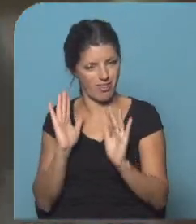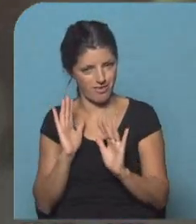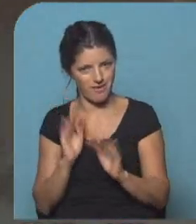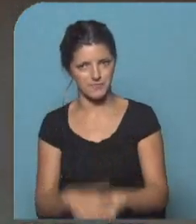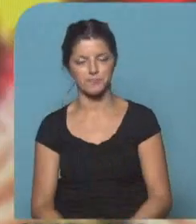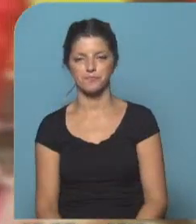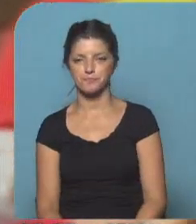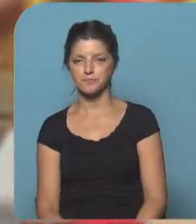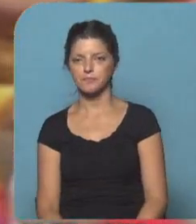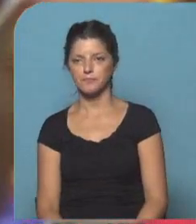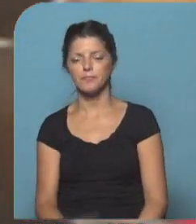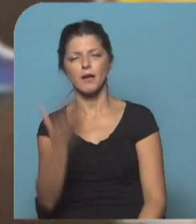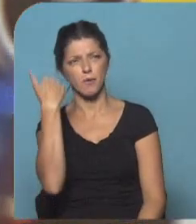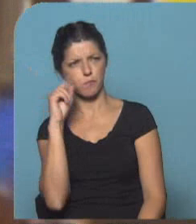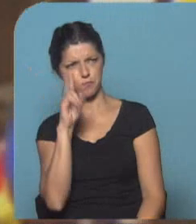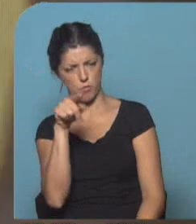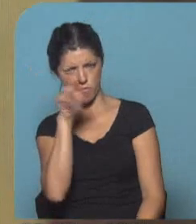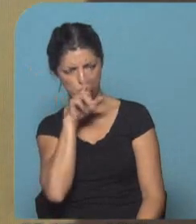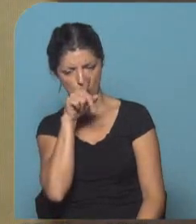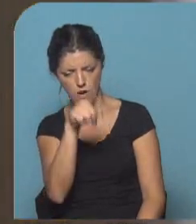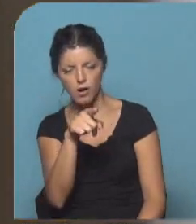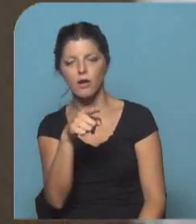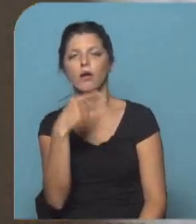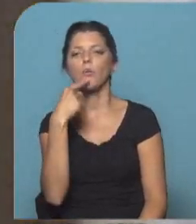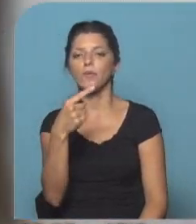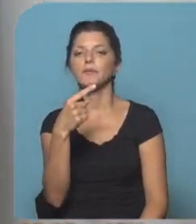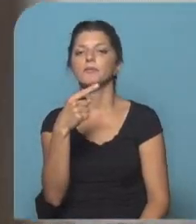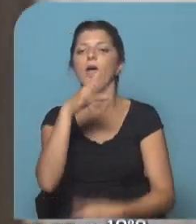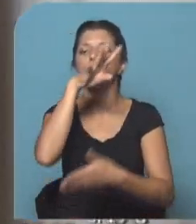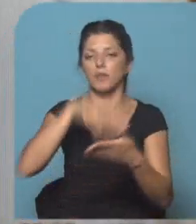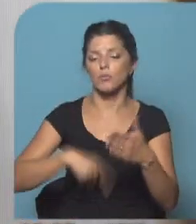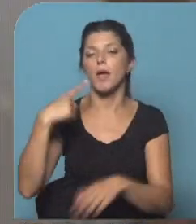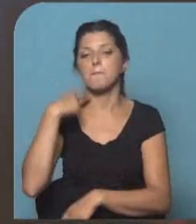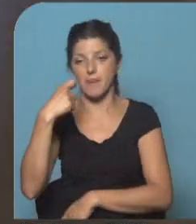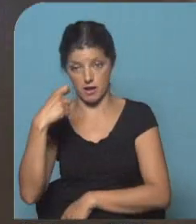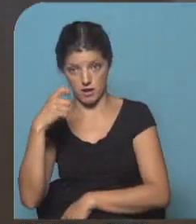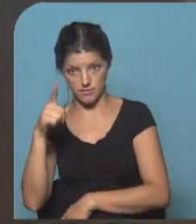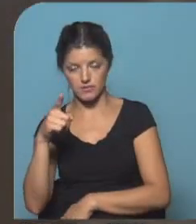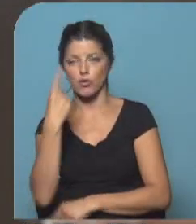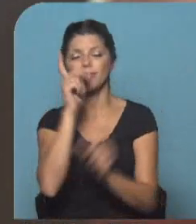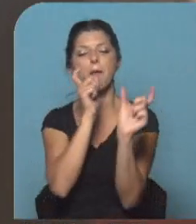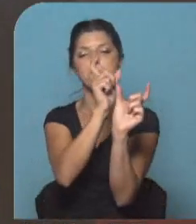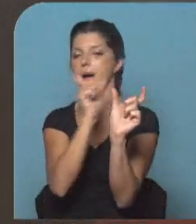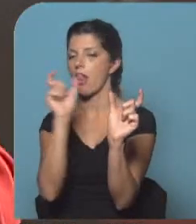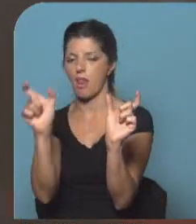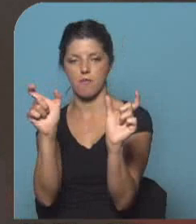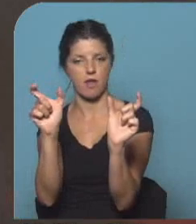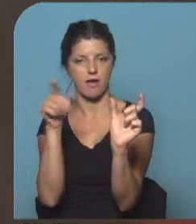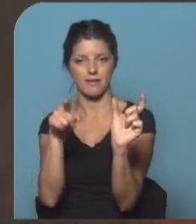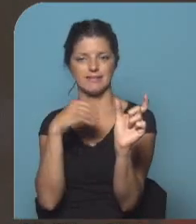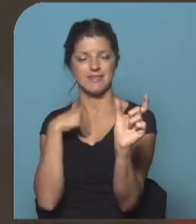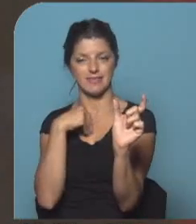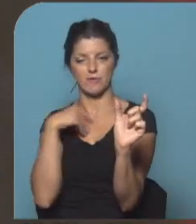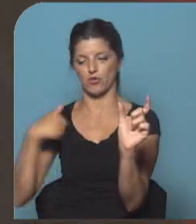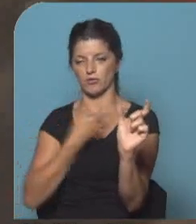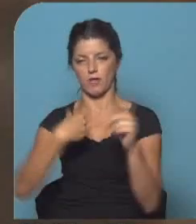Inés Arrimadas recién en el informe, cuando ella dice catalanes, españoles y europeos, en esas 3 palabras me parece que resumió un sentimiento